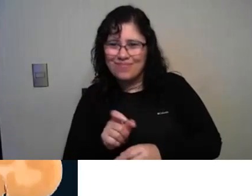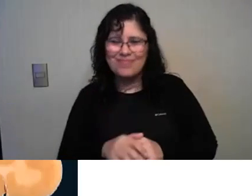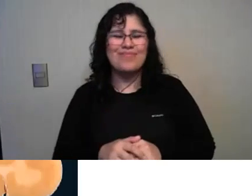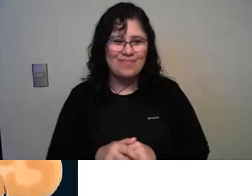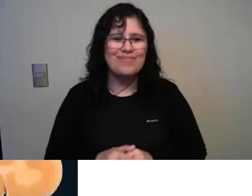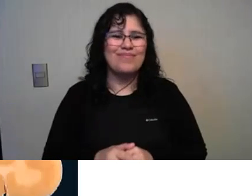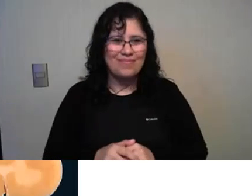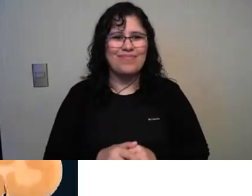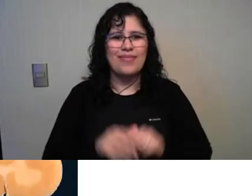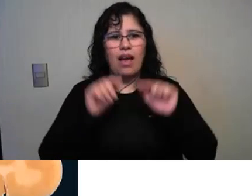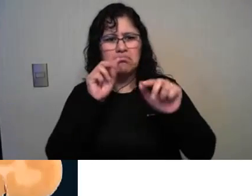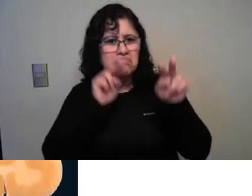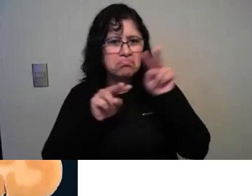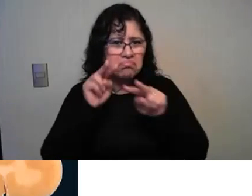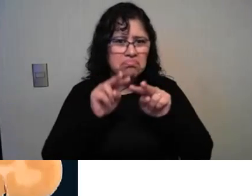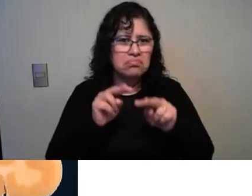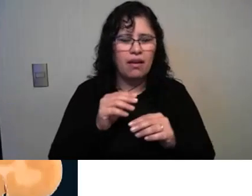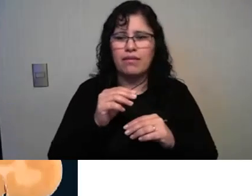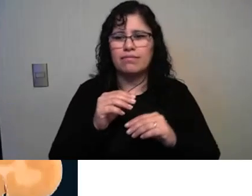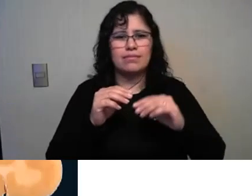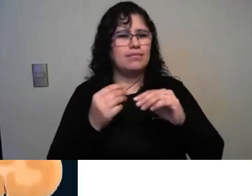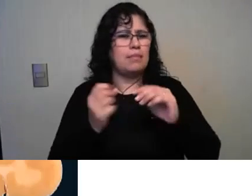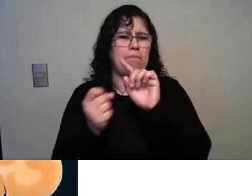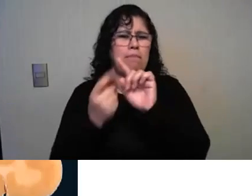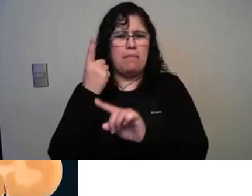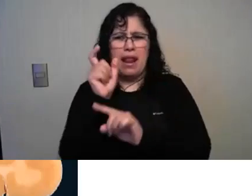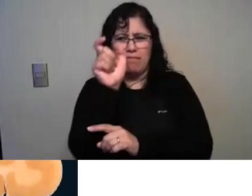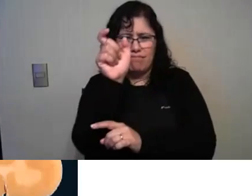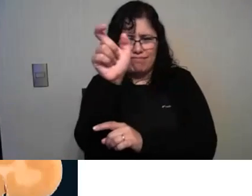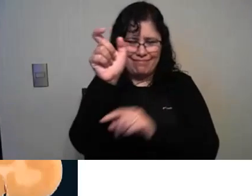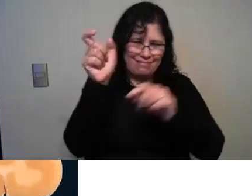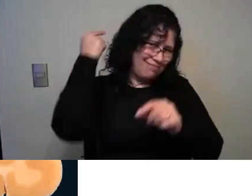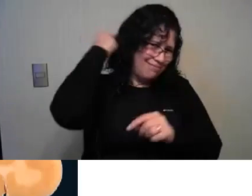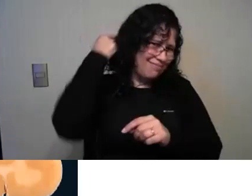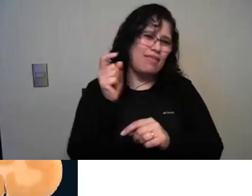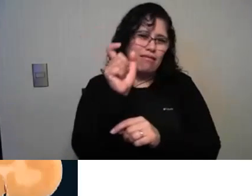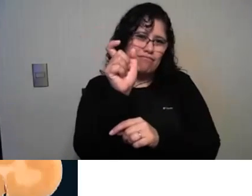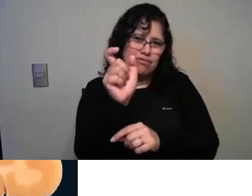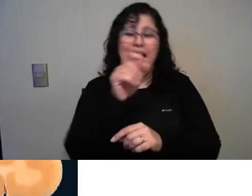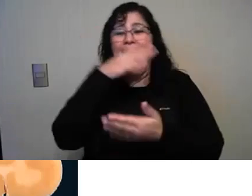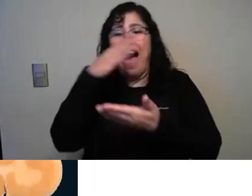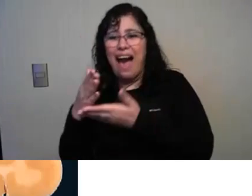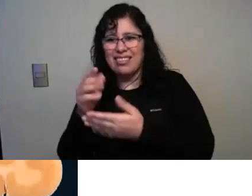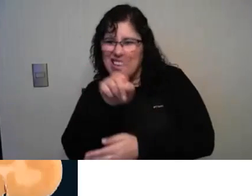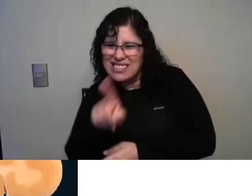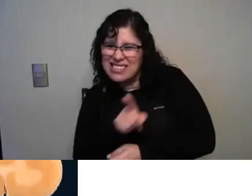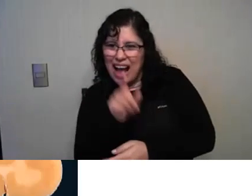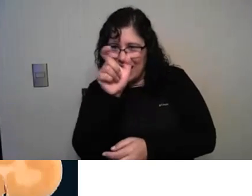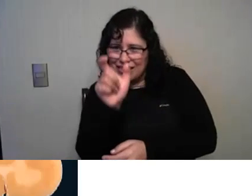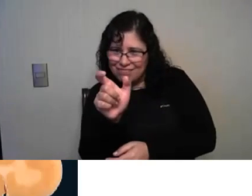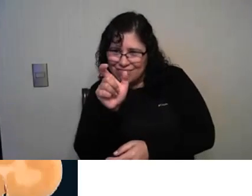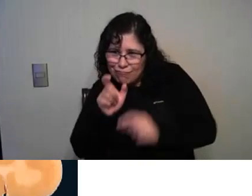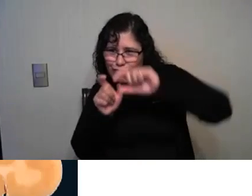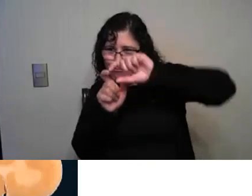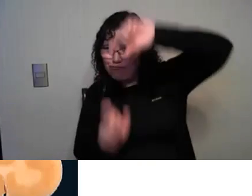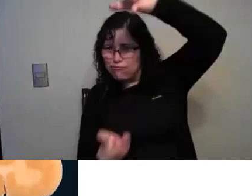Y ahí podemos ver prácticamente desde la primera vértebra hasta las vértebras sacras y acá abajo